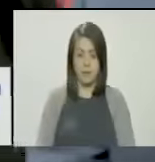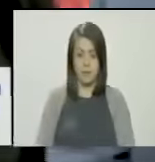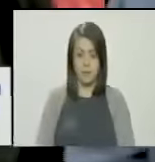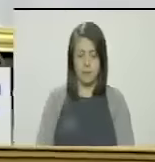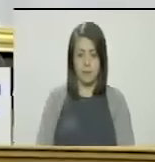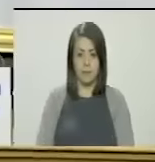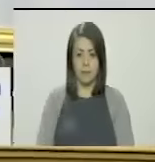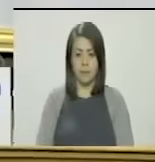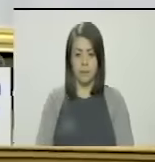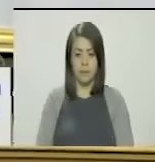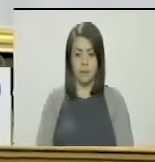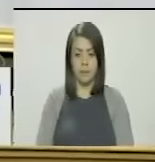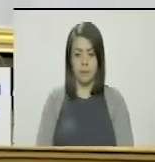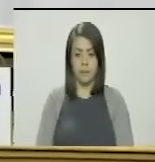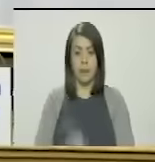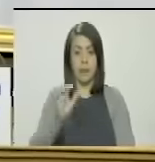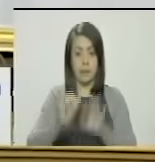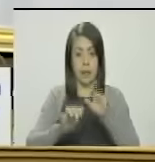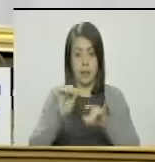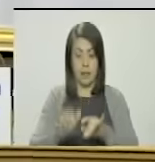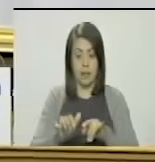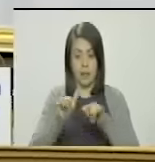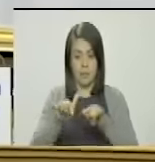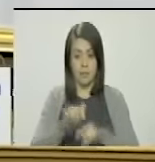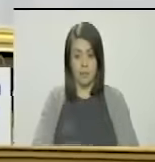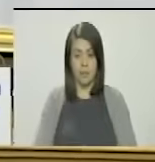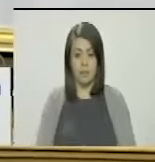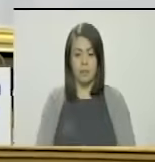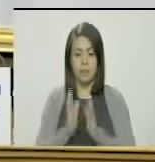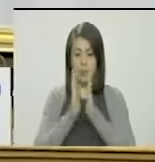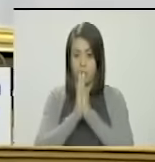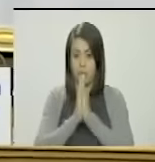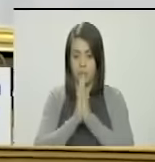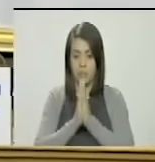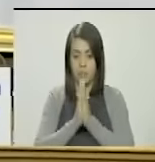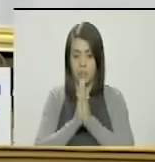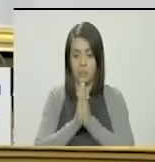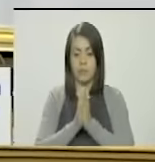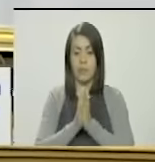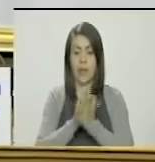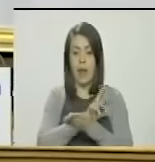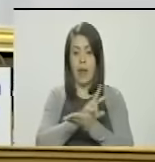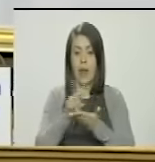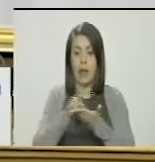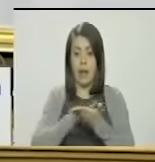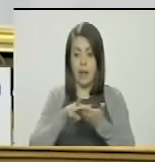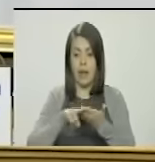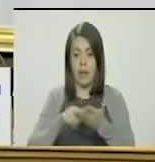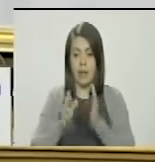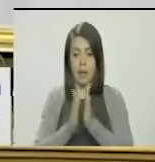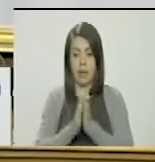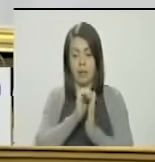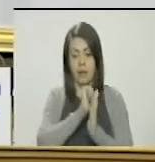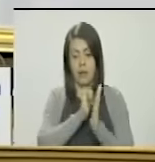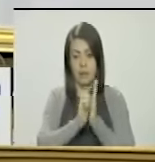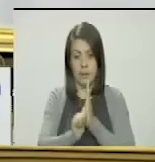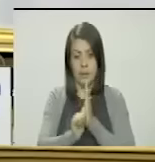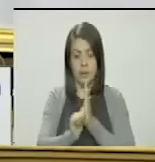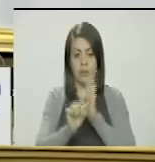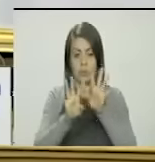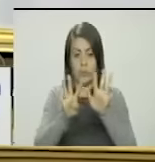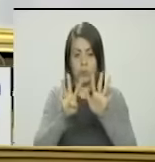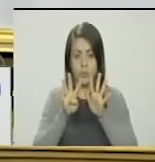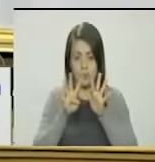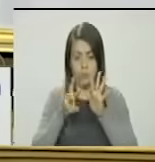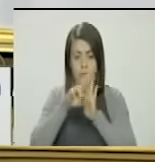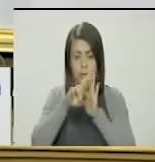2024-2025. Ciudadano secretario accidental, por favor, sírvase dar lectura al artículo